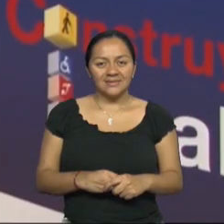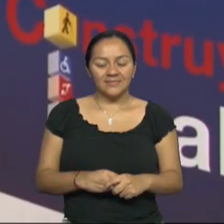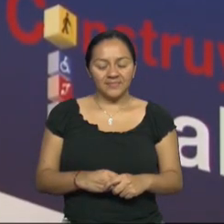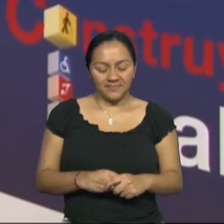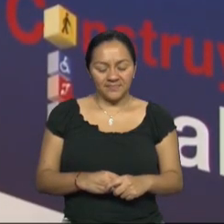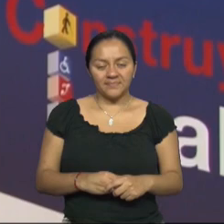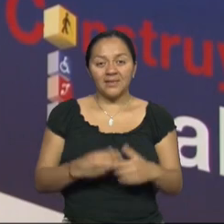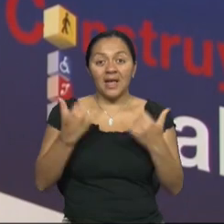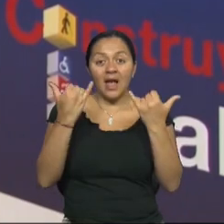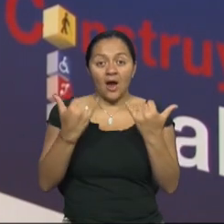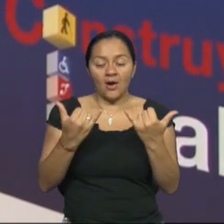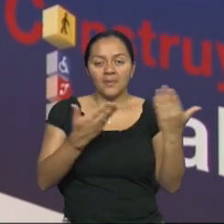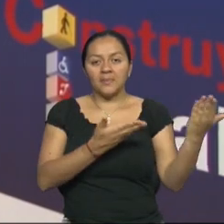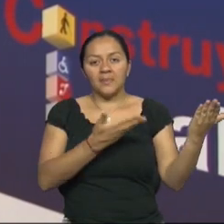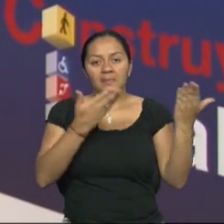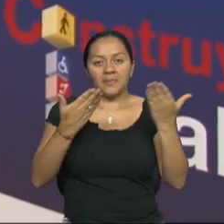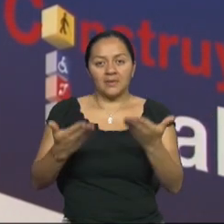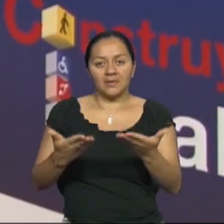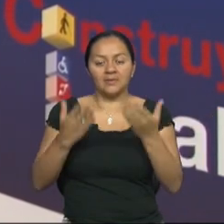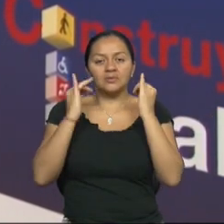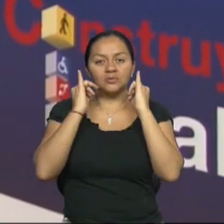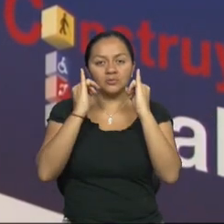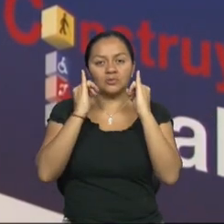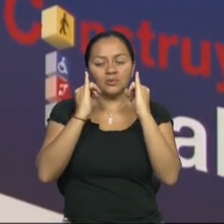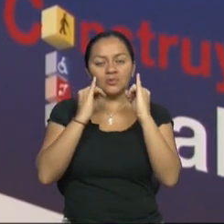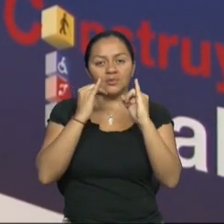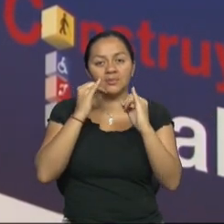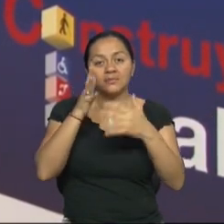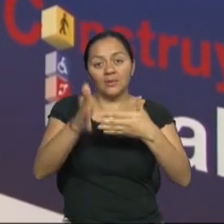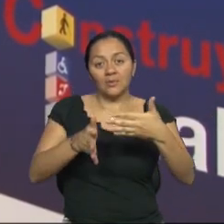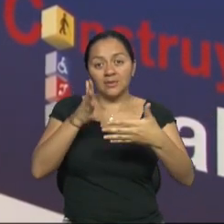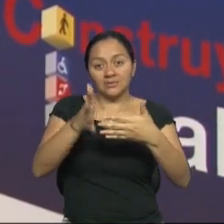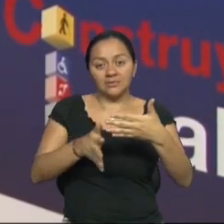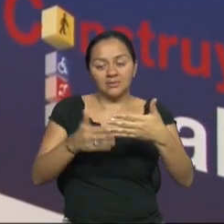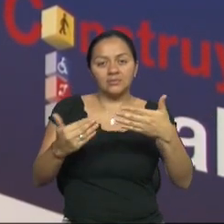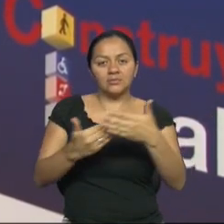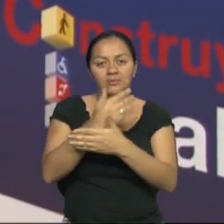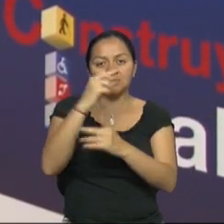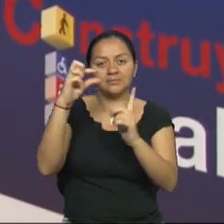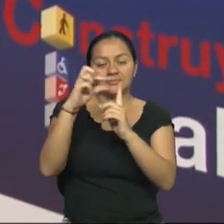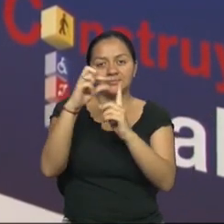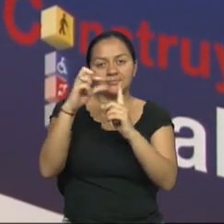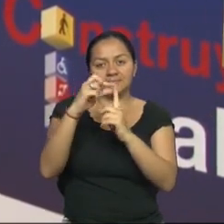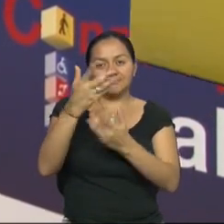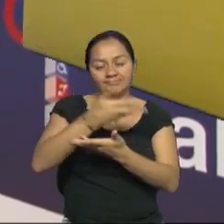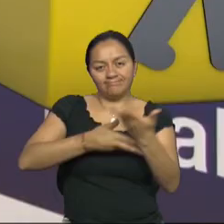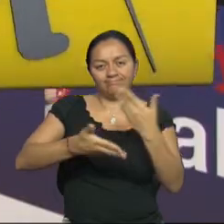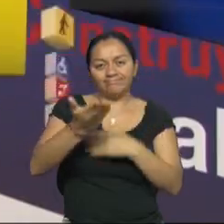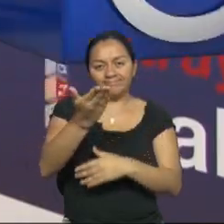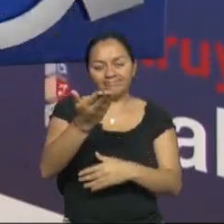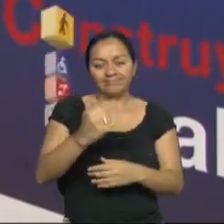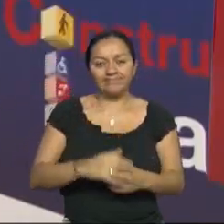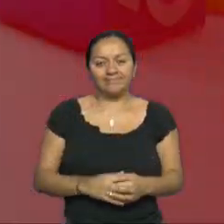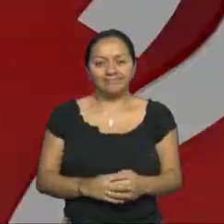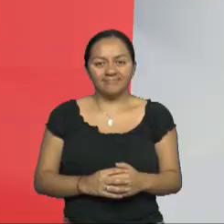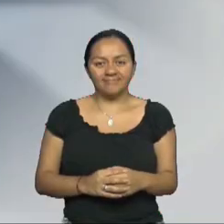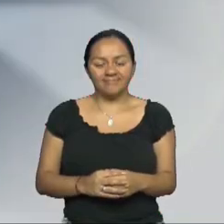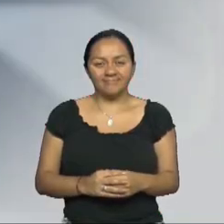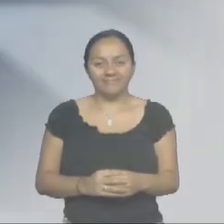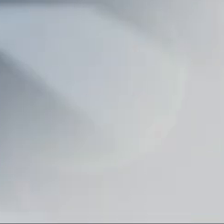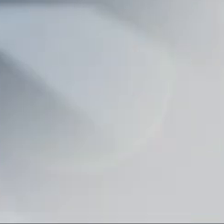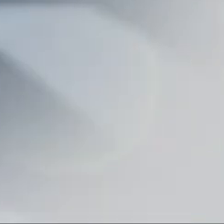Y es momento de dar la bienvenida a nuestros instructores de lengua de señas, quienes vienen con nuevos e importantes términos para compartir con nosotros.